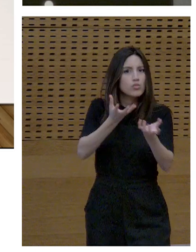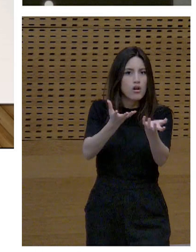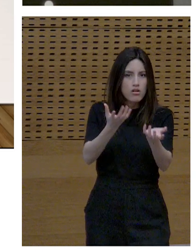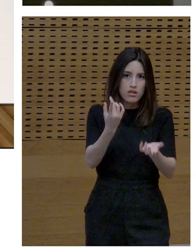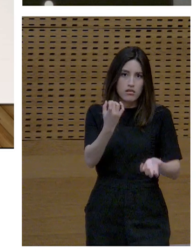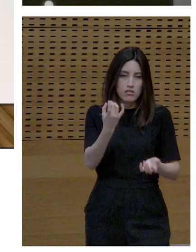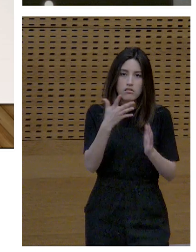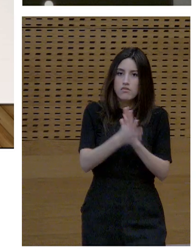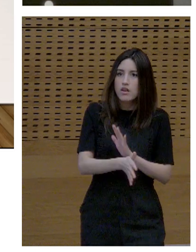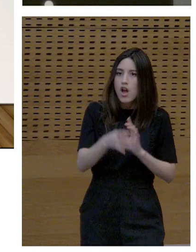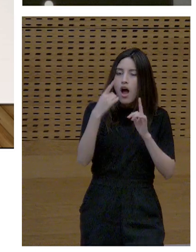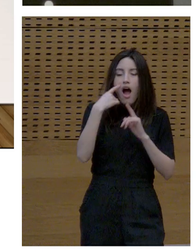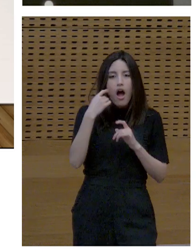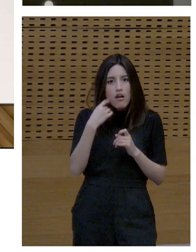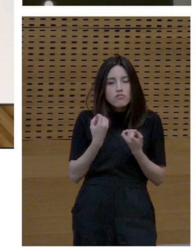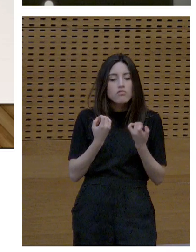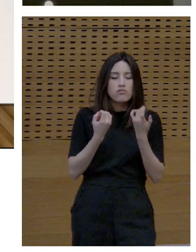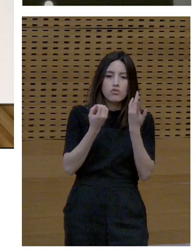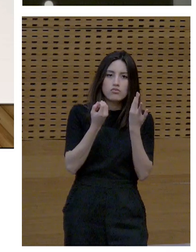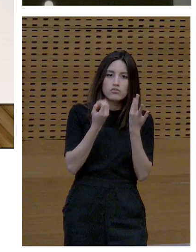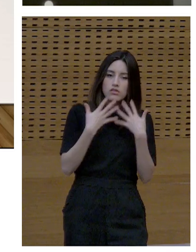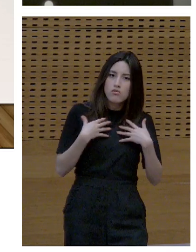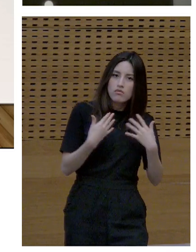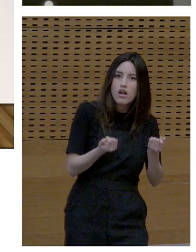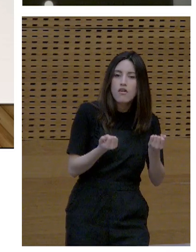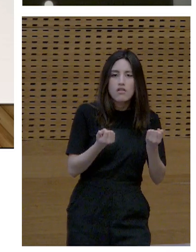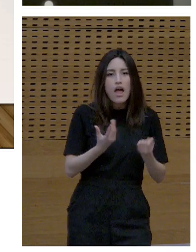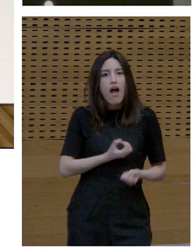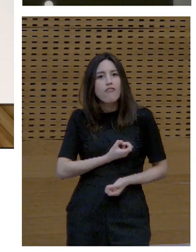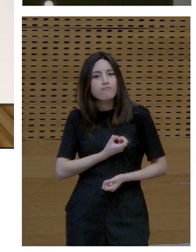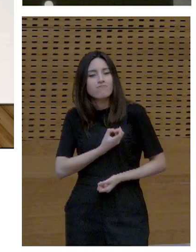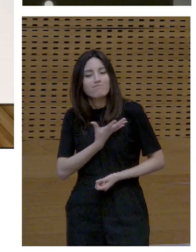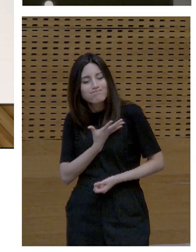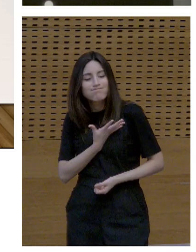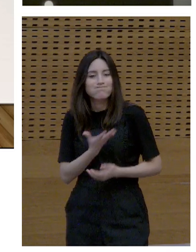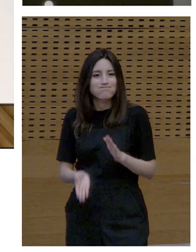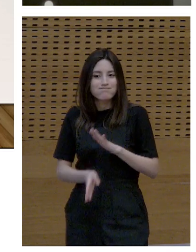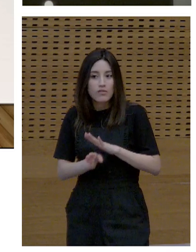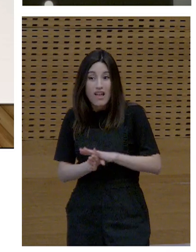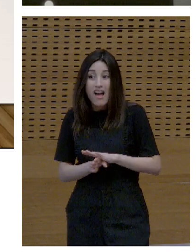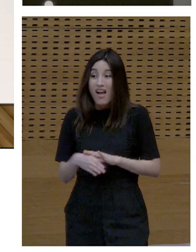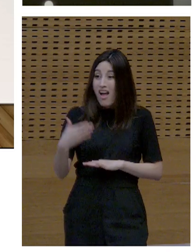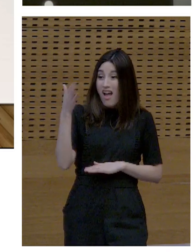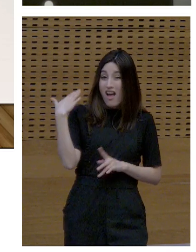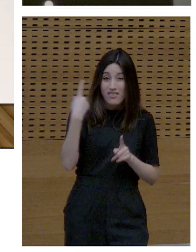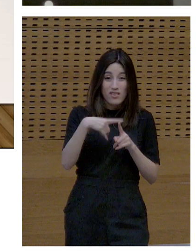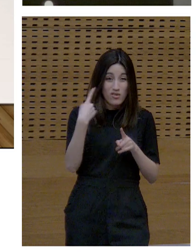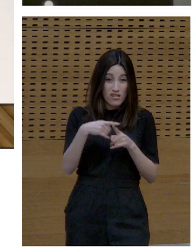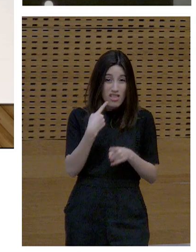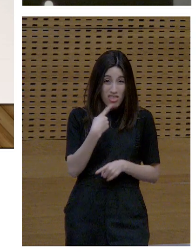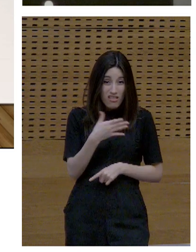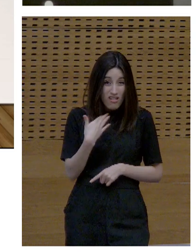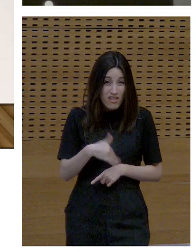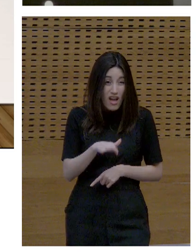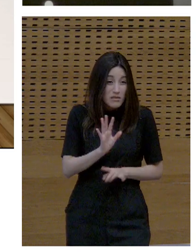hábitos saludables, tienen que dormir, mantener las aficiones, pues muchas de las cosas que hemos dicho para la persona